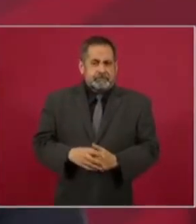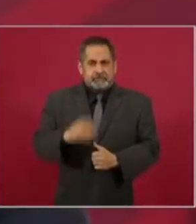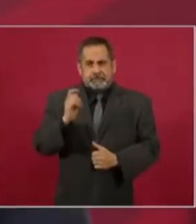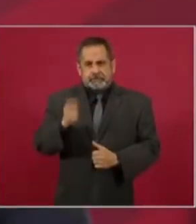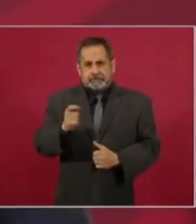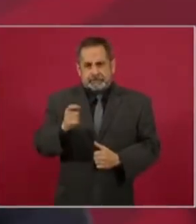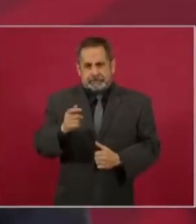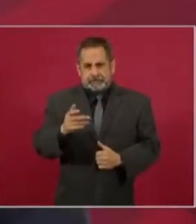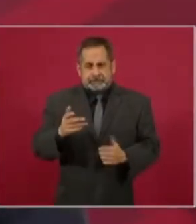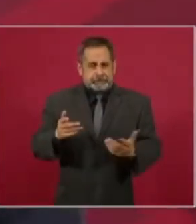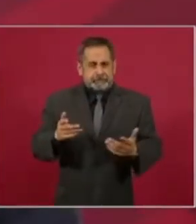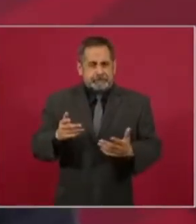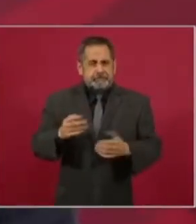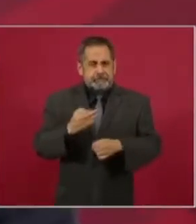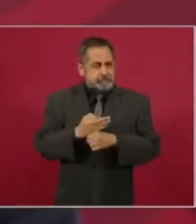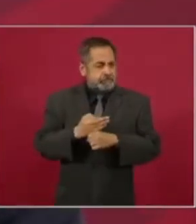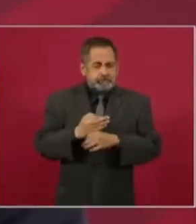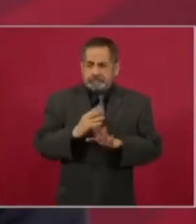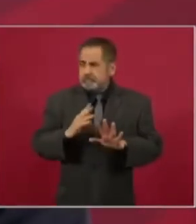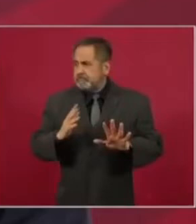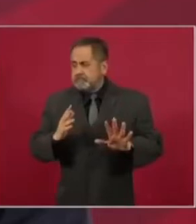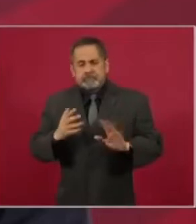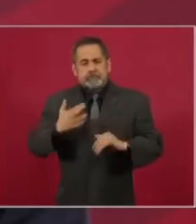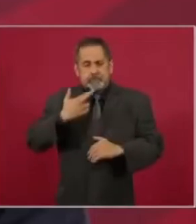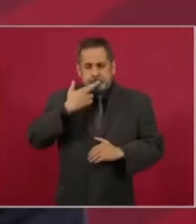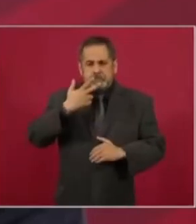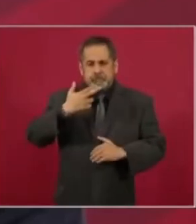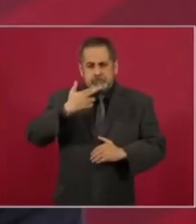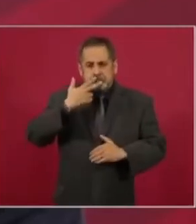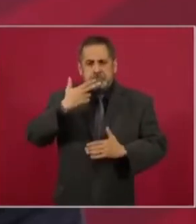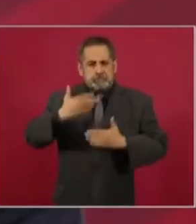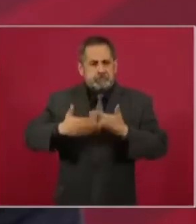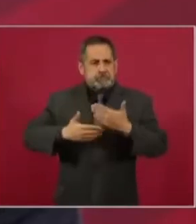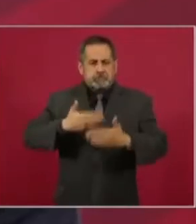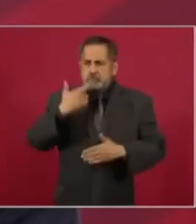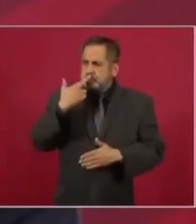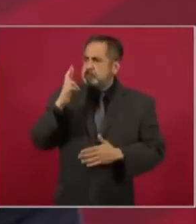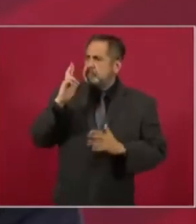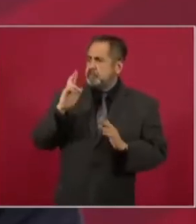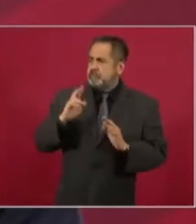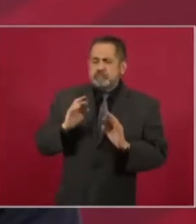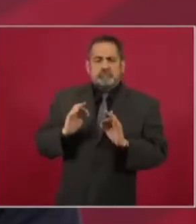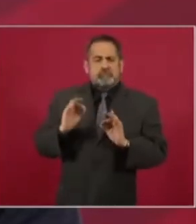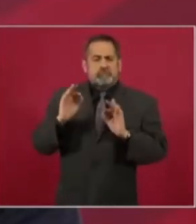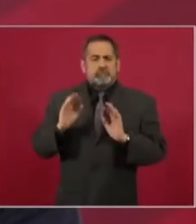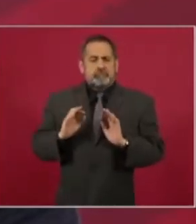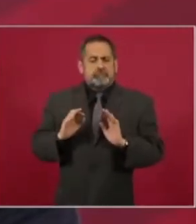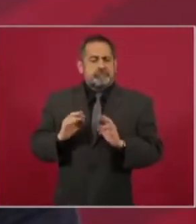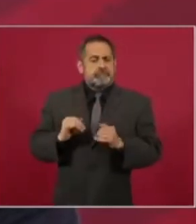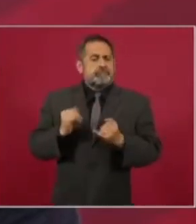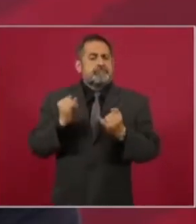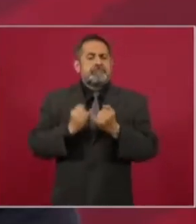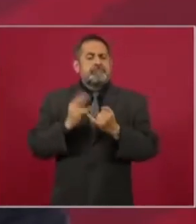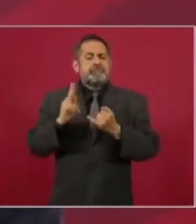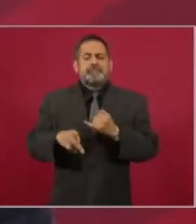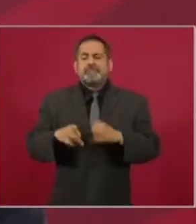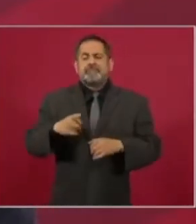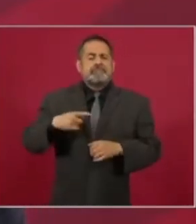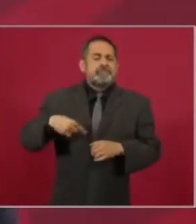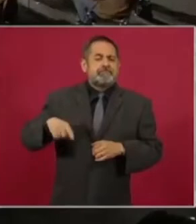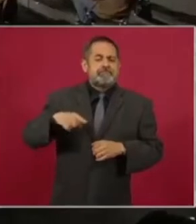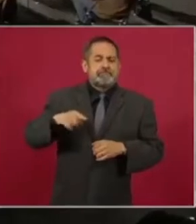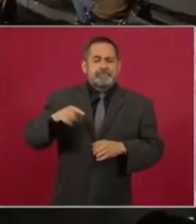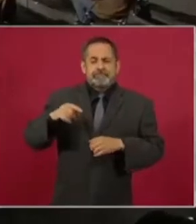ya saliendo y vamos a informar. Como siempre, va a iniciar el